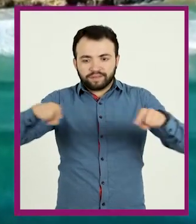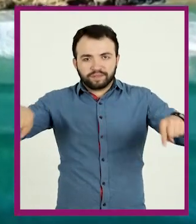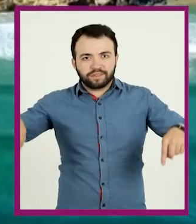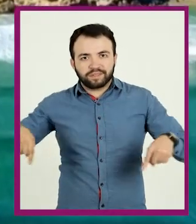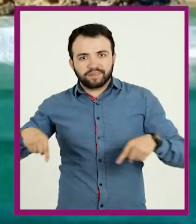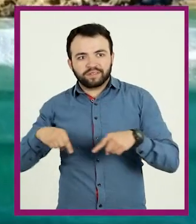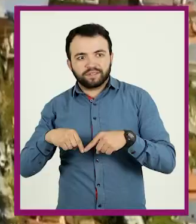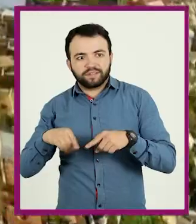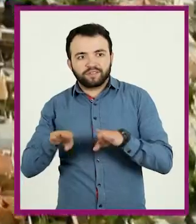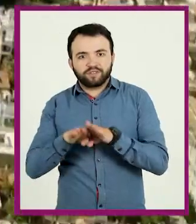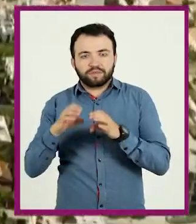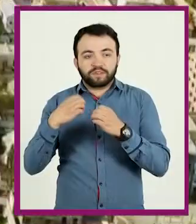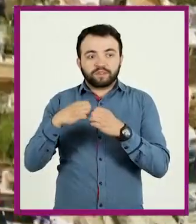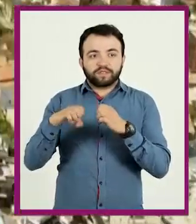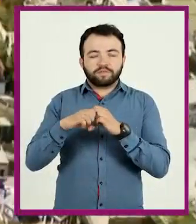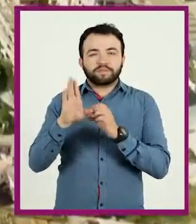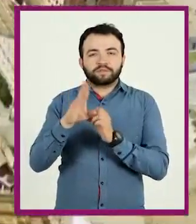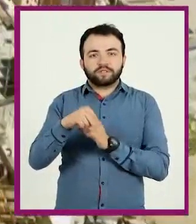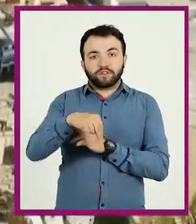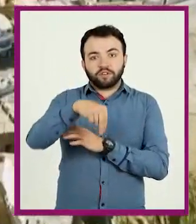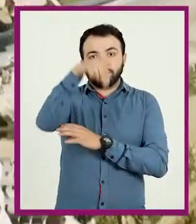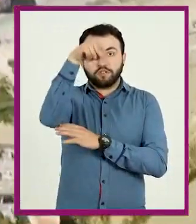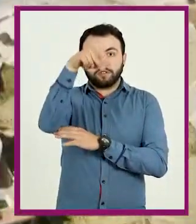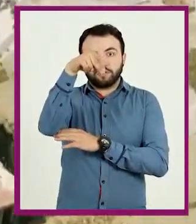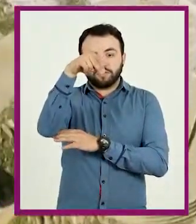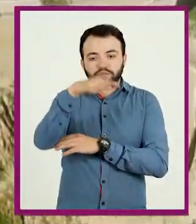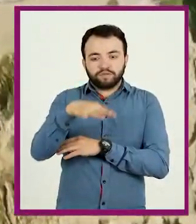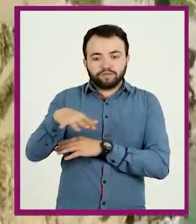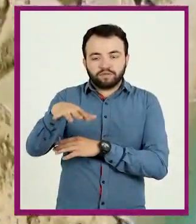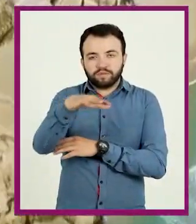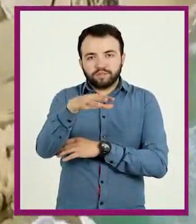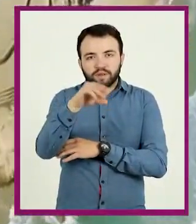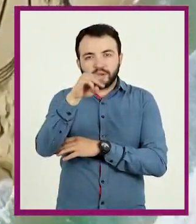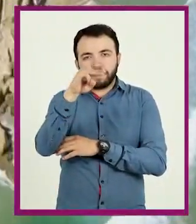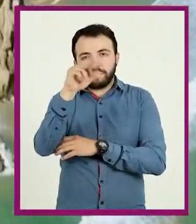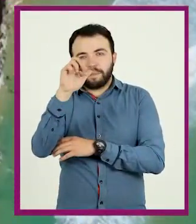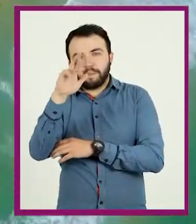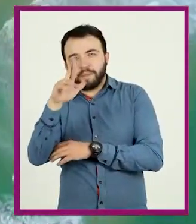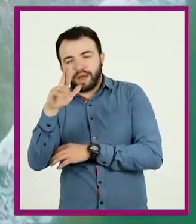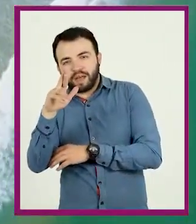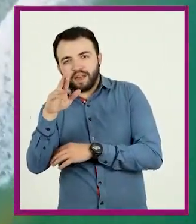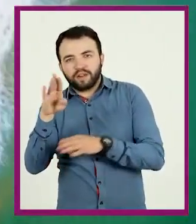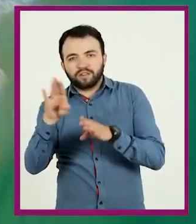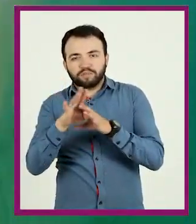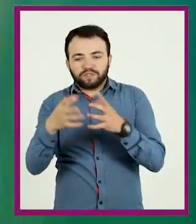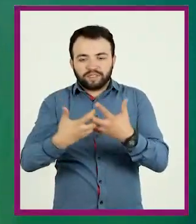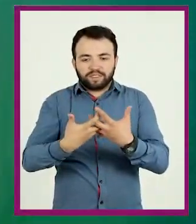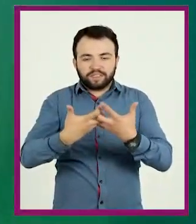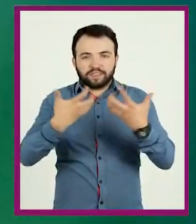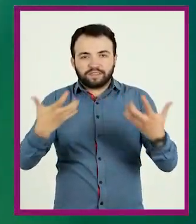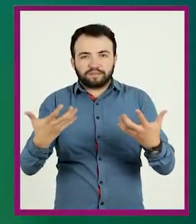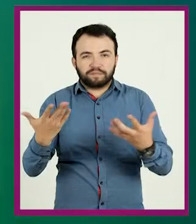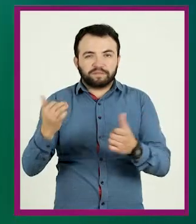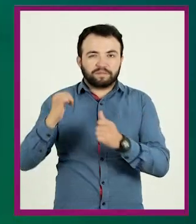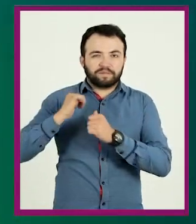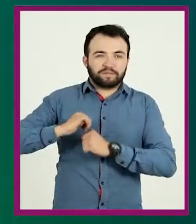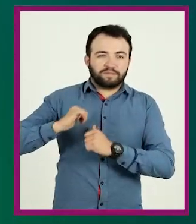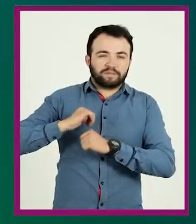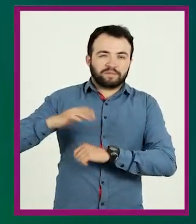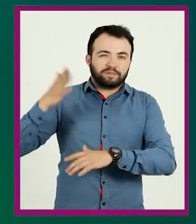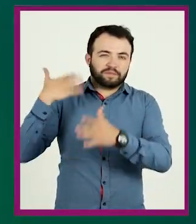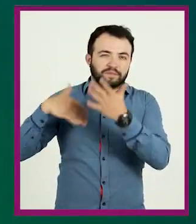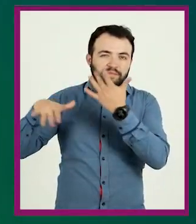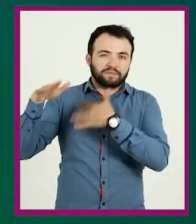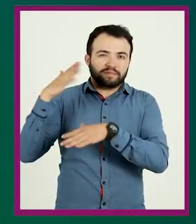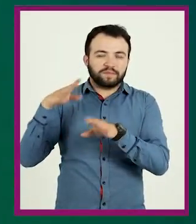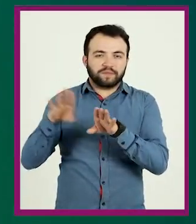diametralmente opuestas. En el norte, la franja costera del Mediterráneo y las tierras fértiles que le ganaron en la antigüedad,